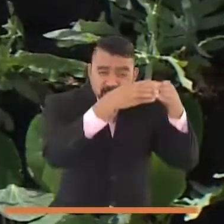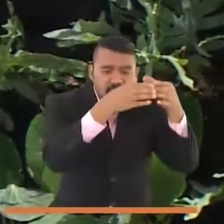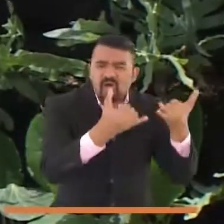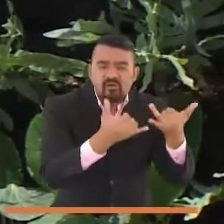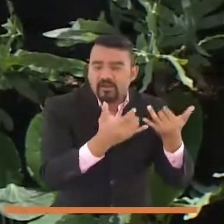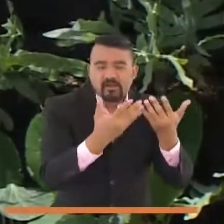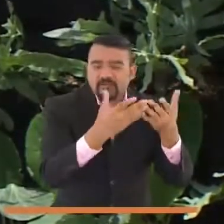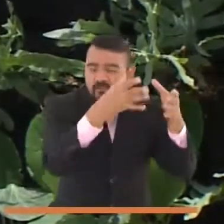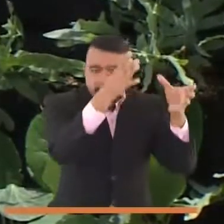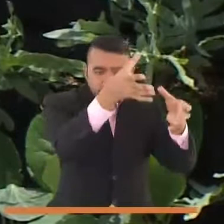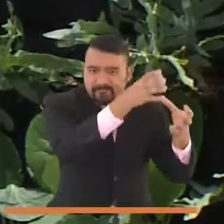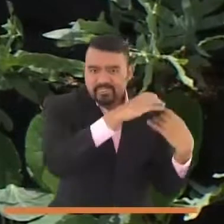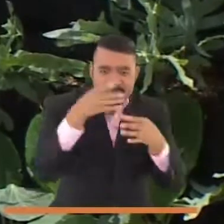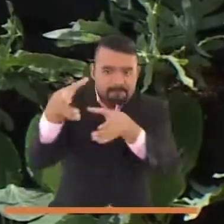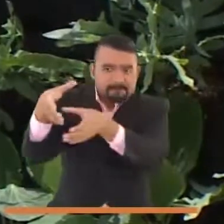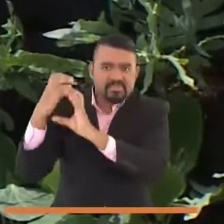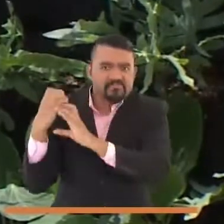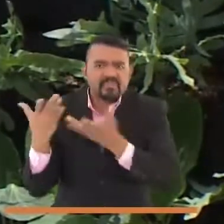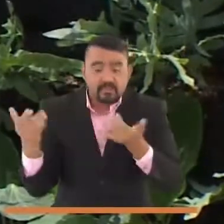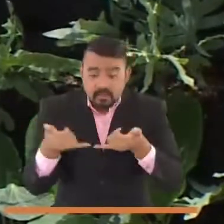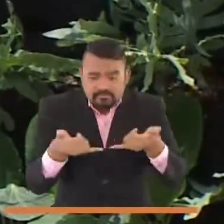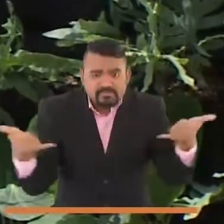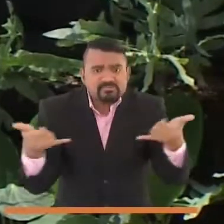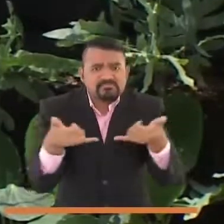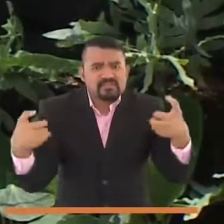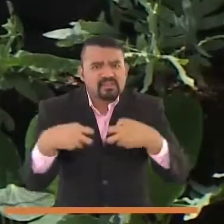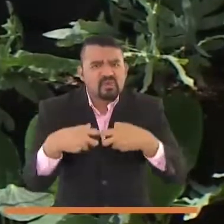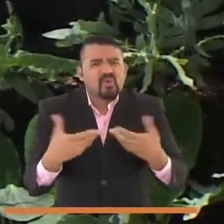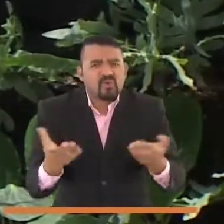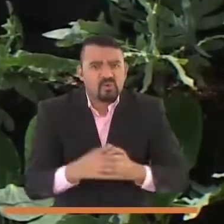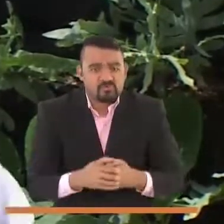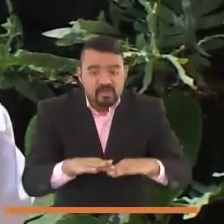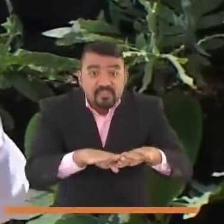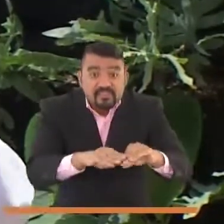tierra, con las condiciones necesarias, pero bajo tierra, que eso también